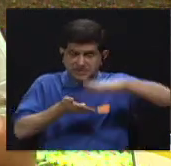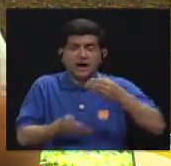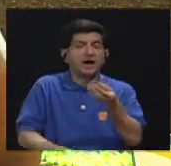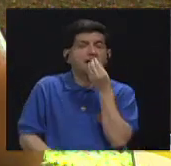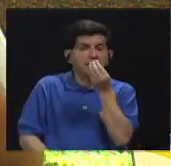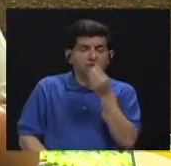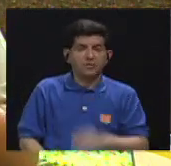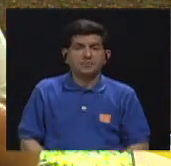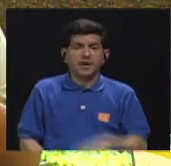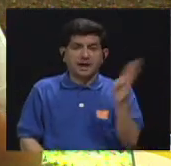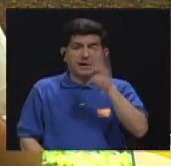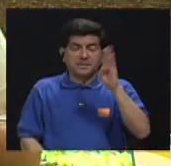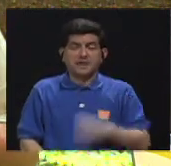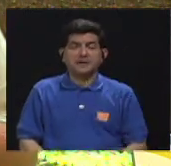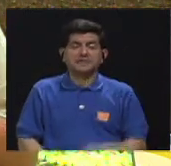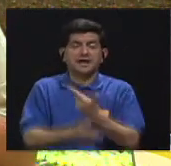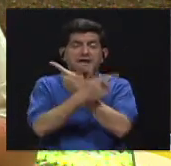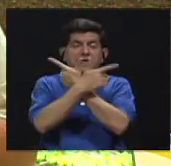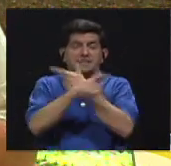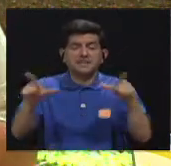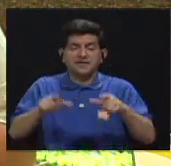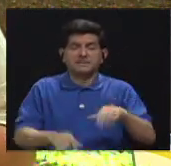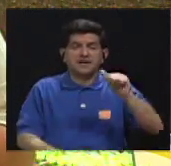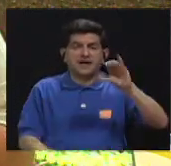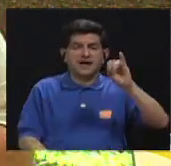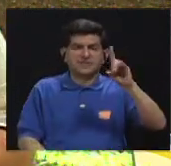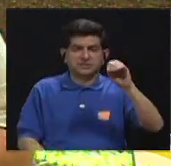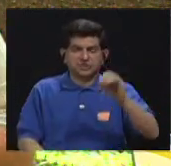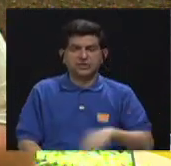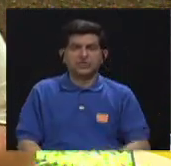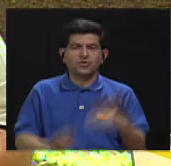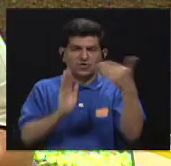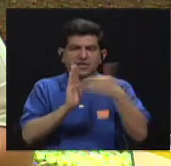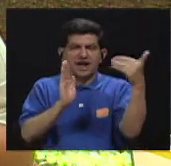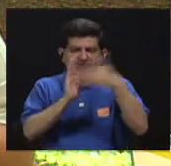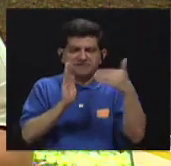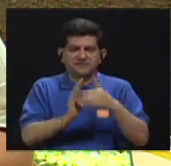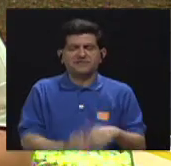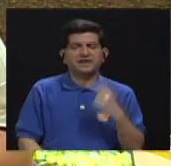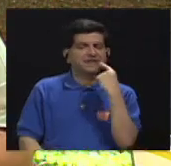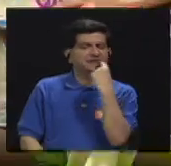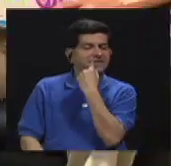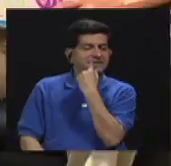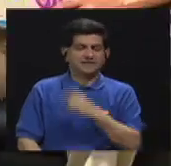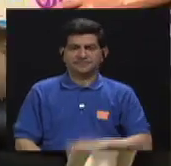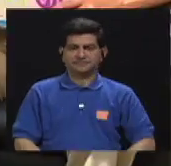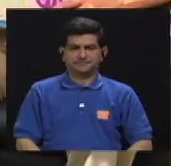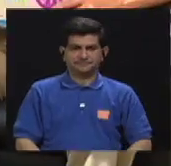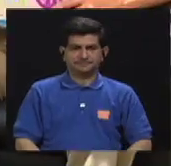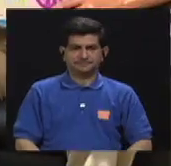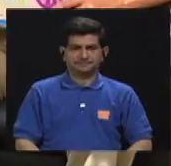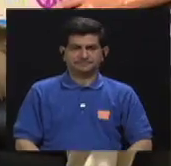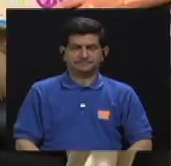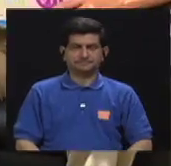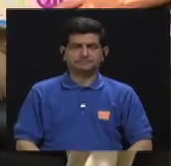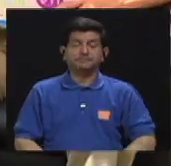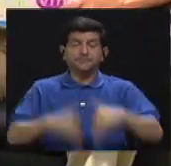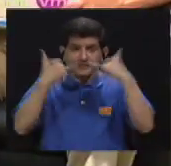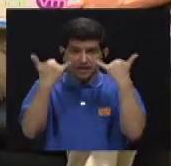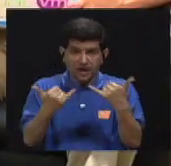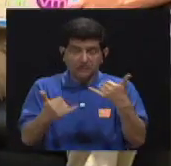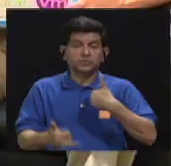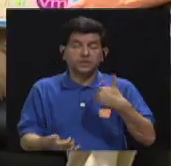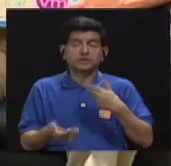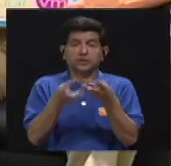¿verdad?, las bacterias empiecen a liberar ácido y vayan desgastando el diente, vayan sacando los elementos del diente. Entonces, actualmente